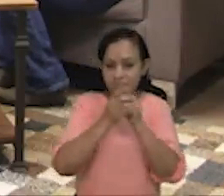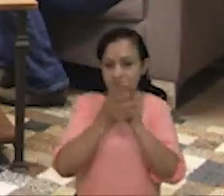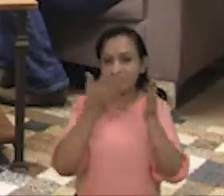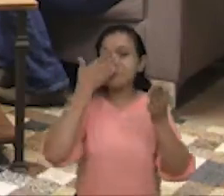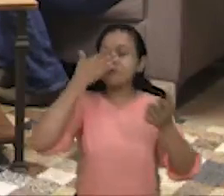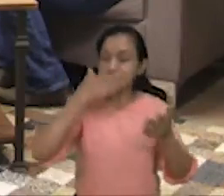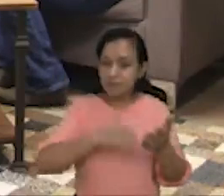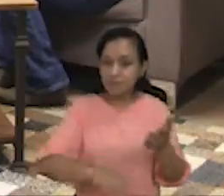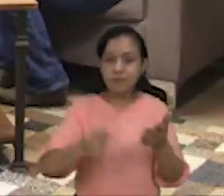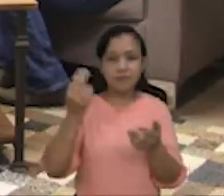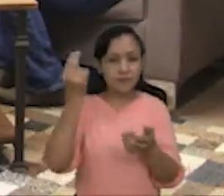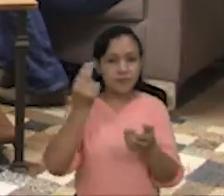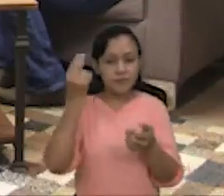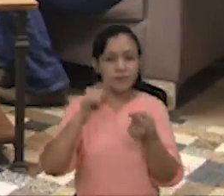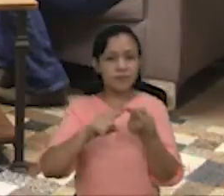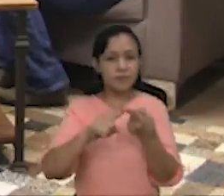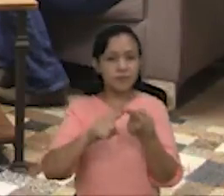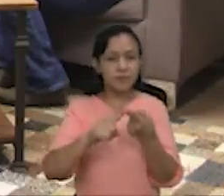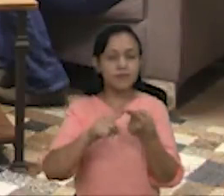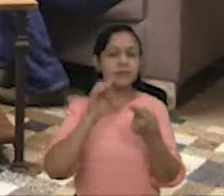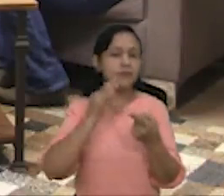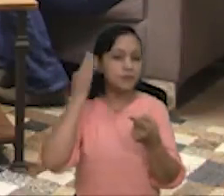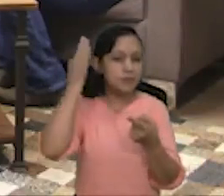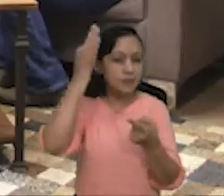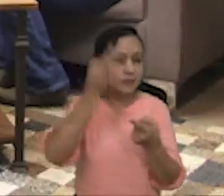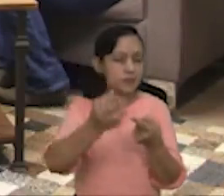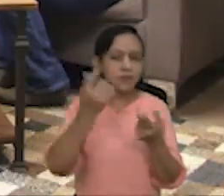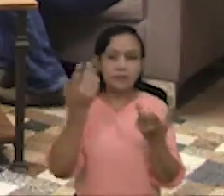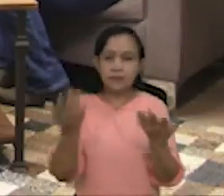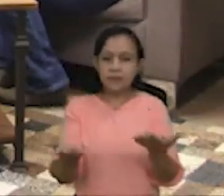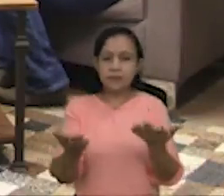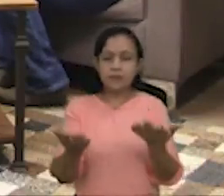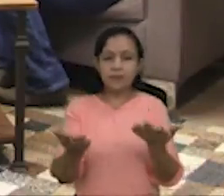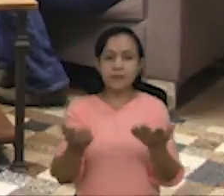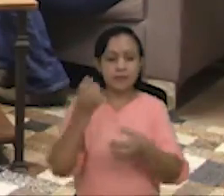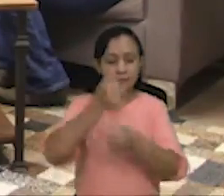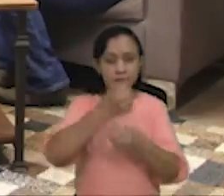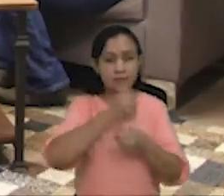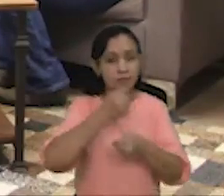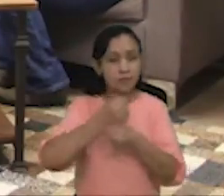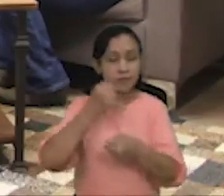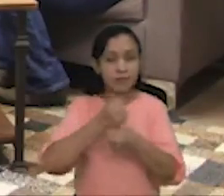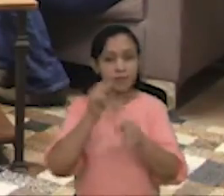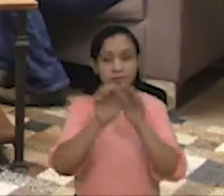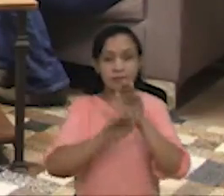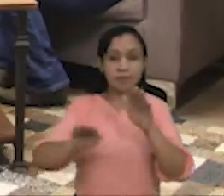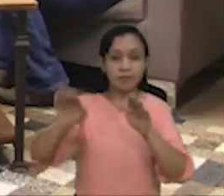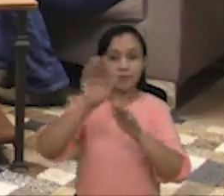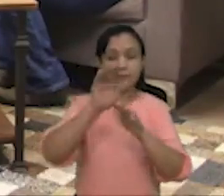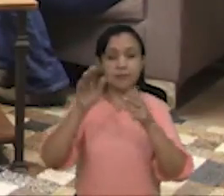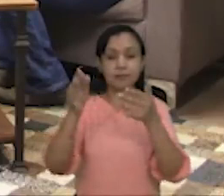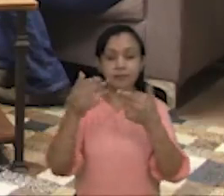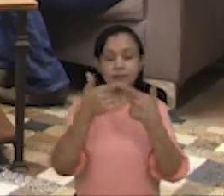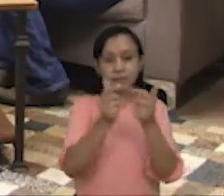Entonces, utilizás los perfiles falsos o trabajas más directamente con toda la